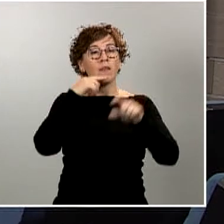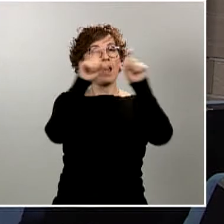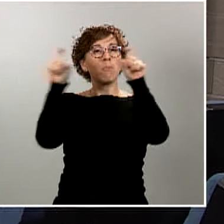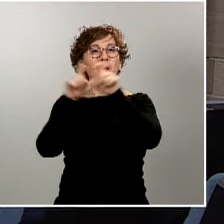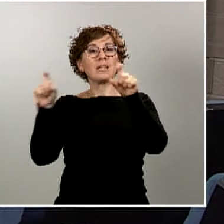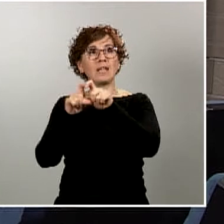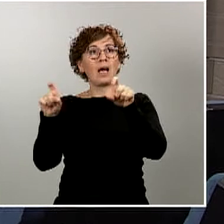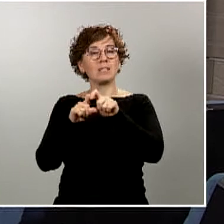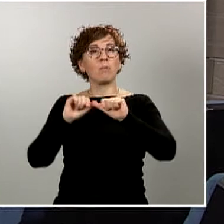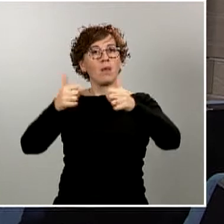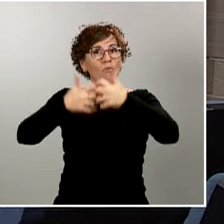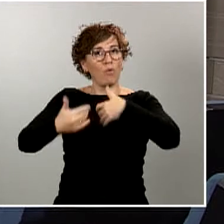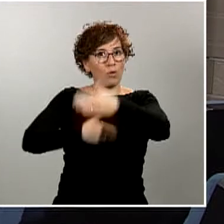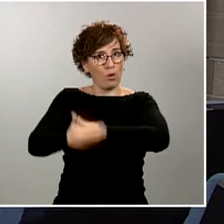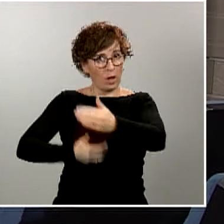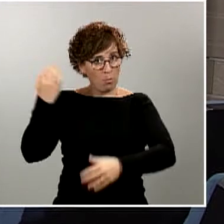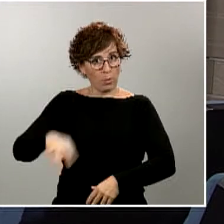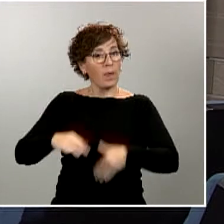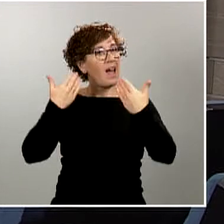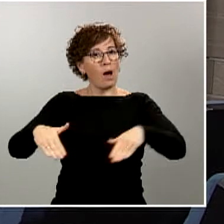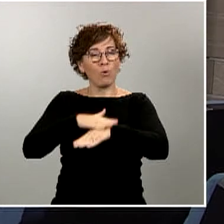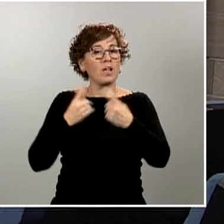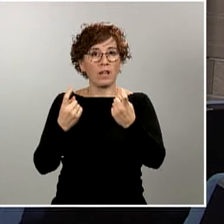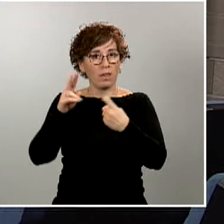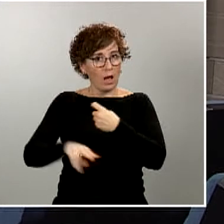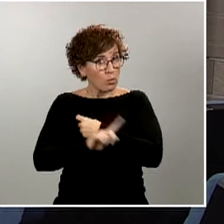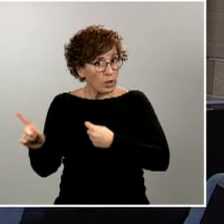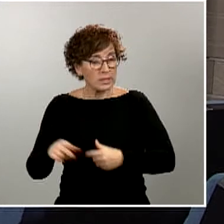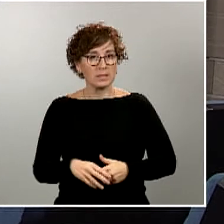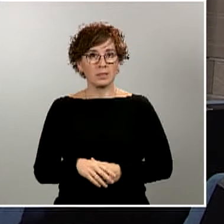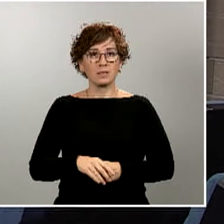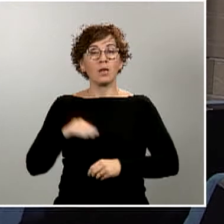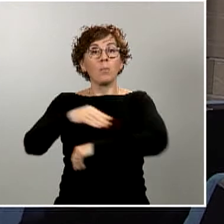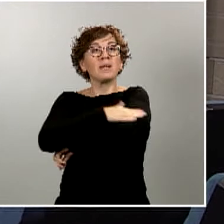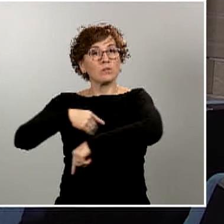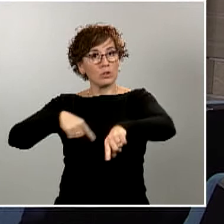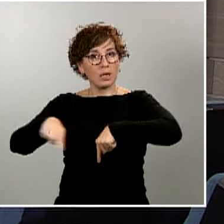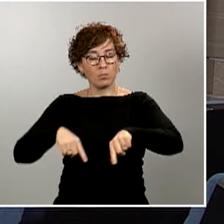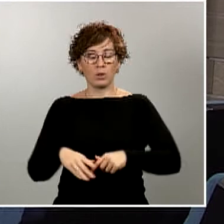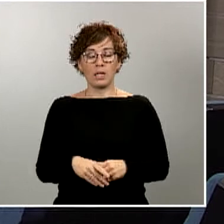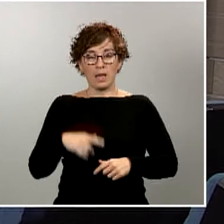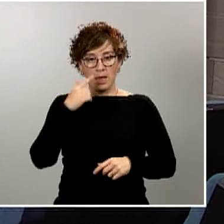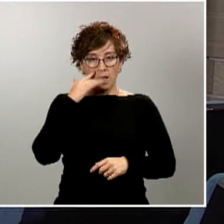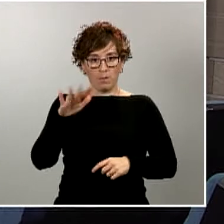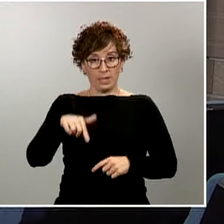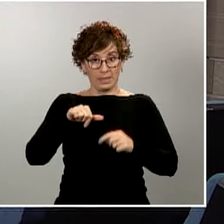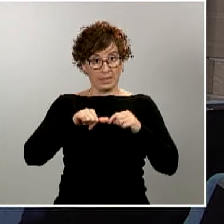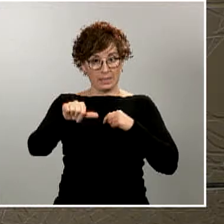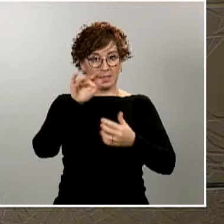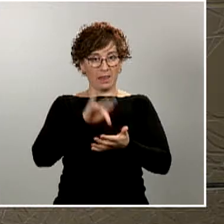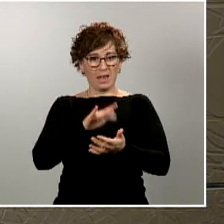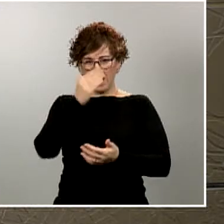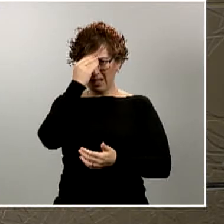día. Ministro Ábalos. A partir de ese día, creo que lo contestó ya el